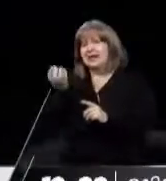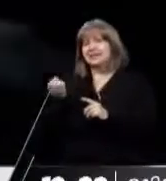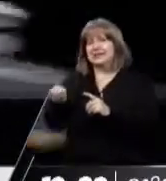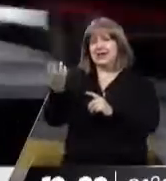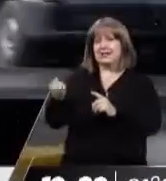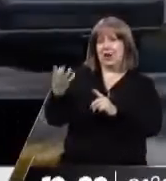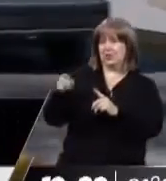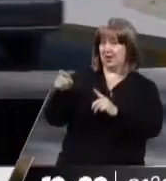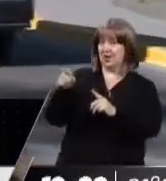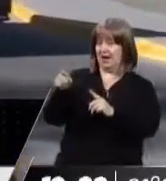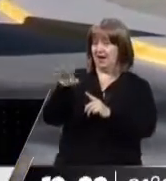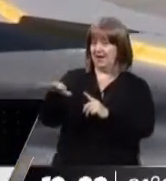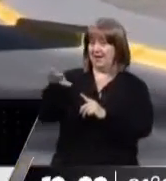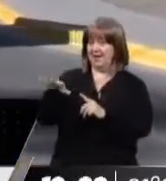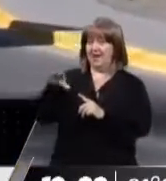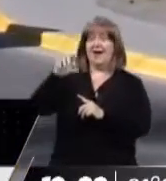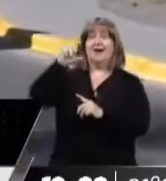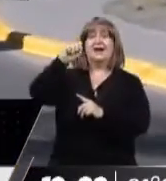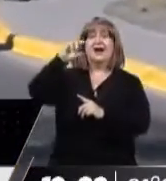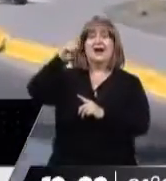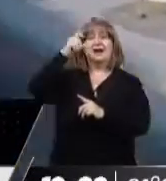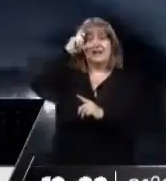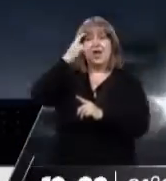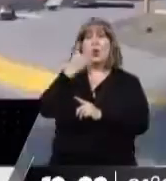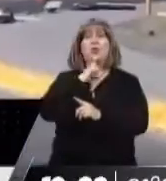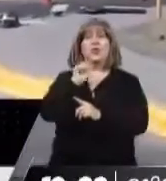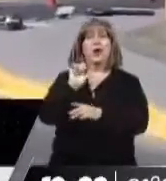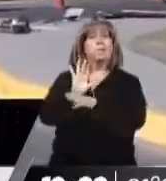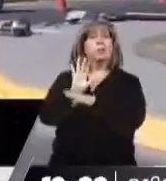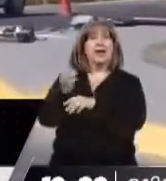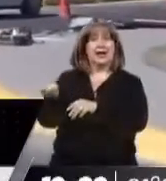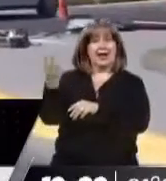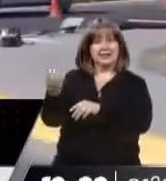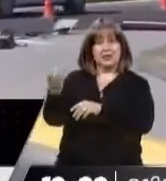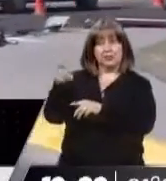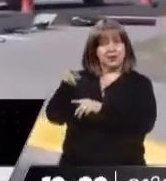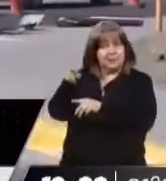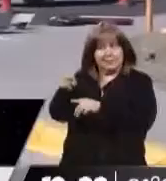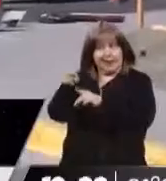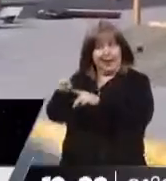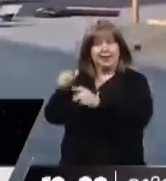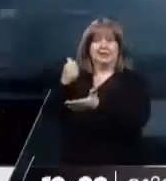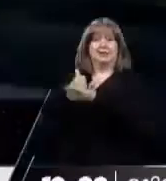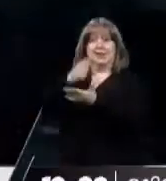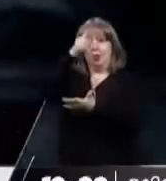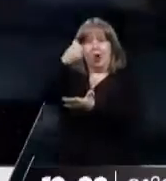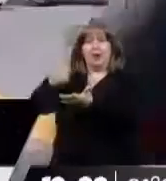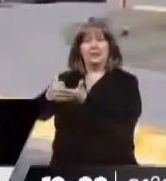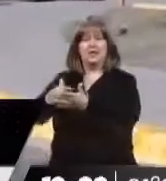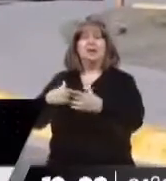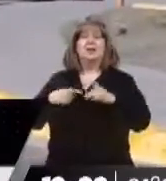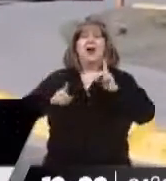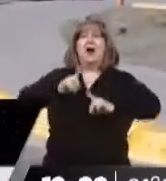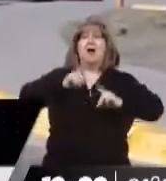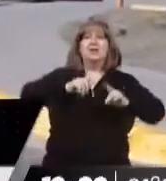verano y de turismo por por estas mismas cosas no la gente va a comer asado a la montaña y toma alcohol